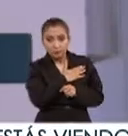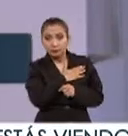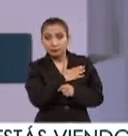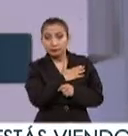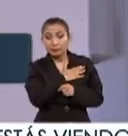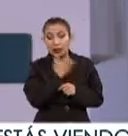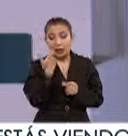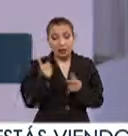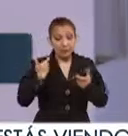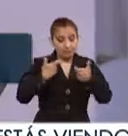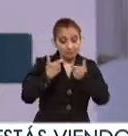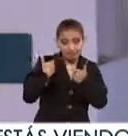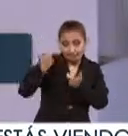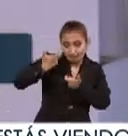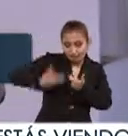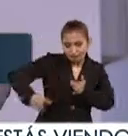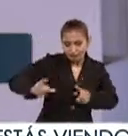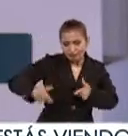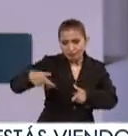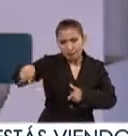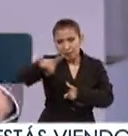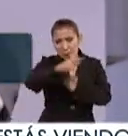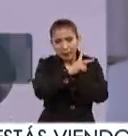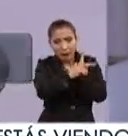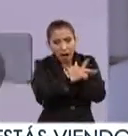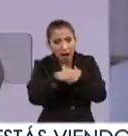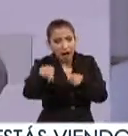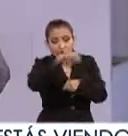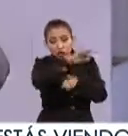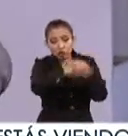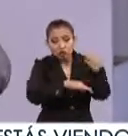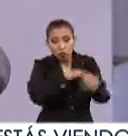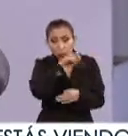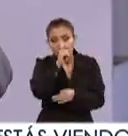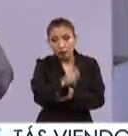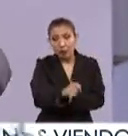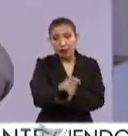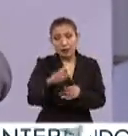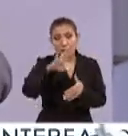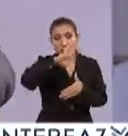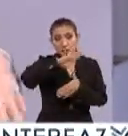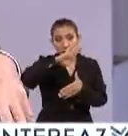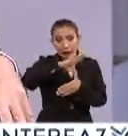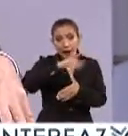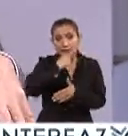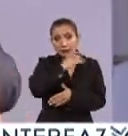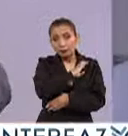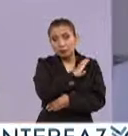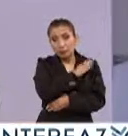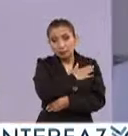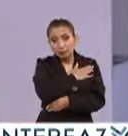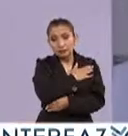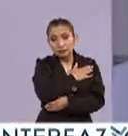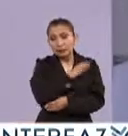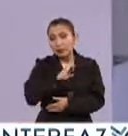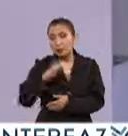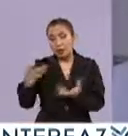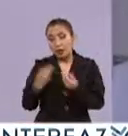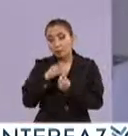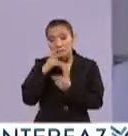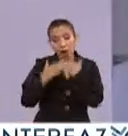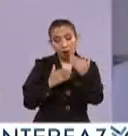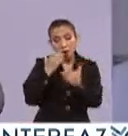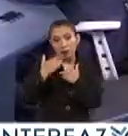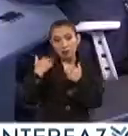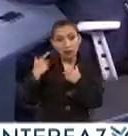las economías y la estabilidad política en todo lo que es la América habla hispana y España también está mejorando